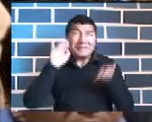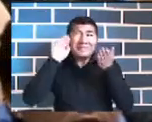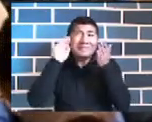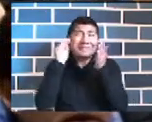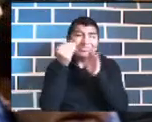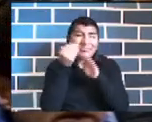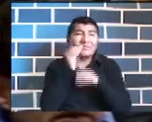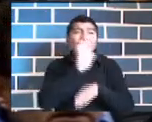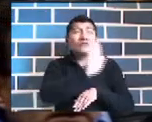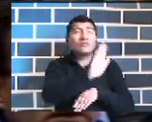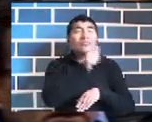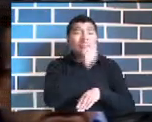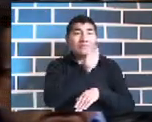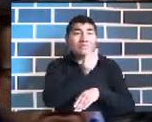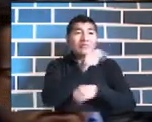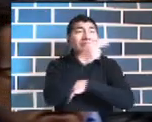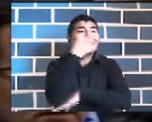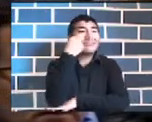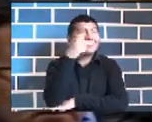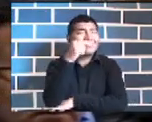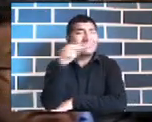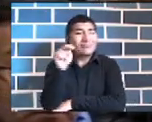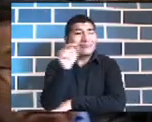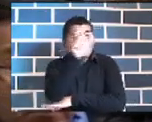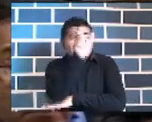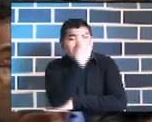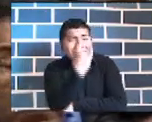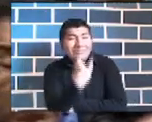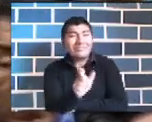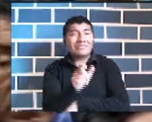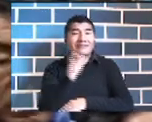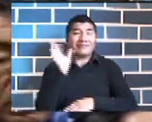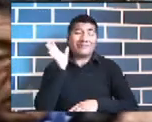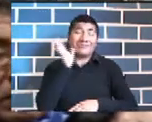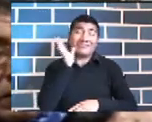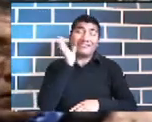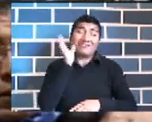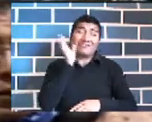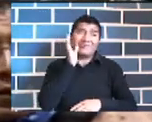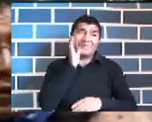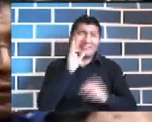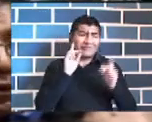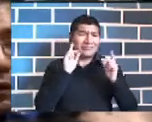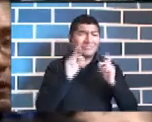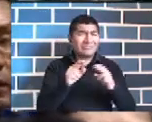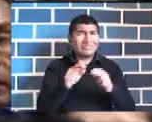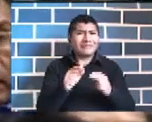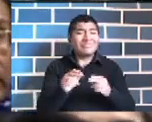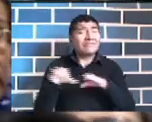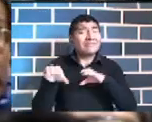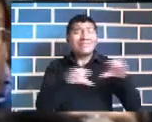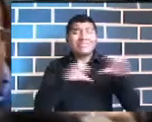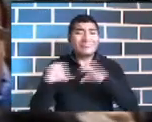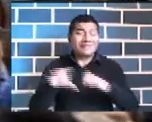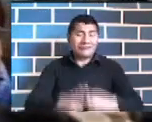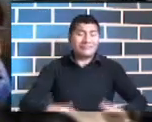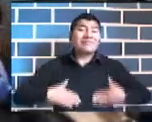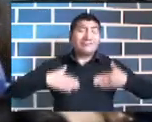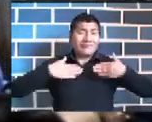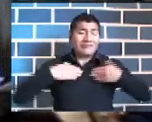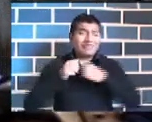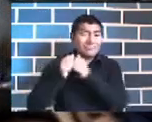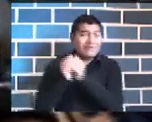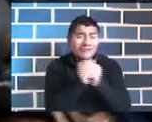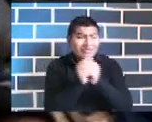su misma naturaleza de ser mamás, automáticamente hacen y viven